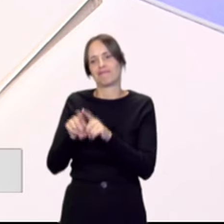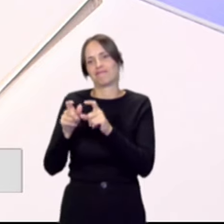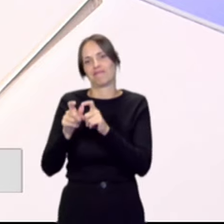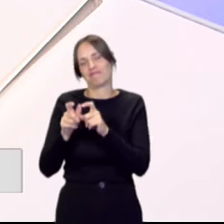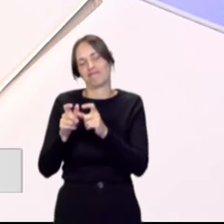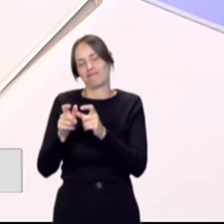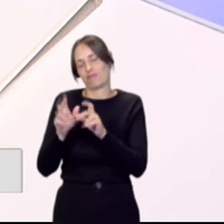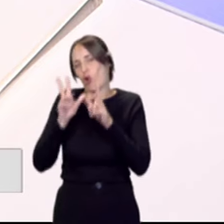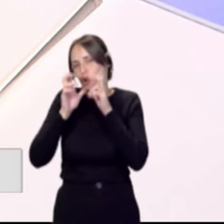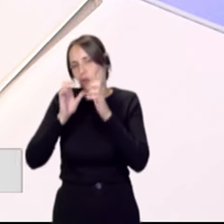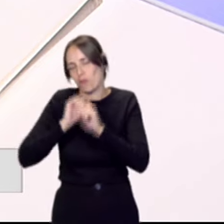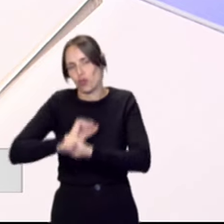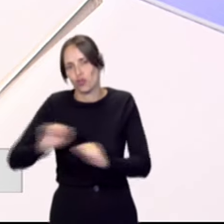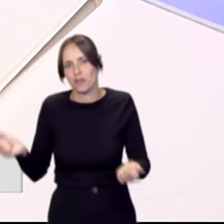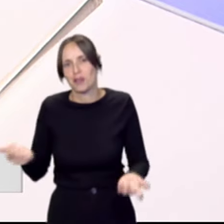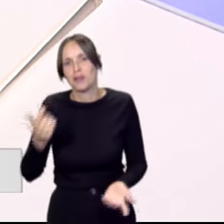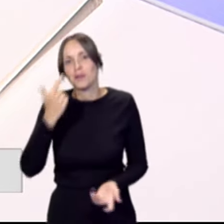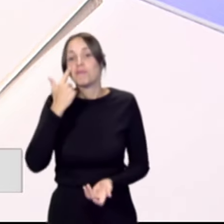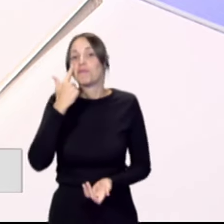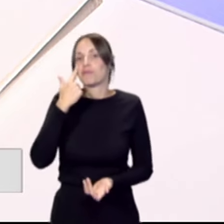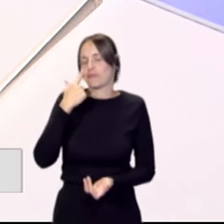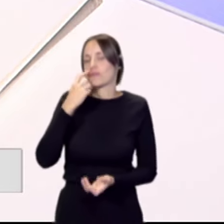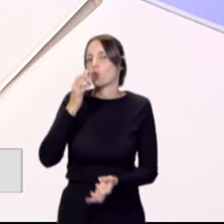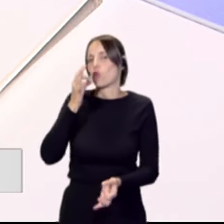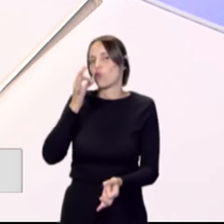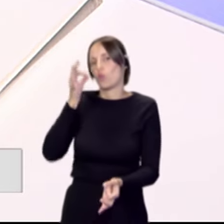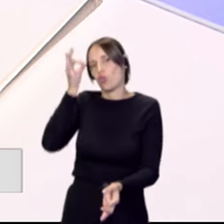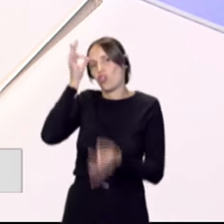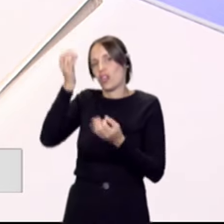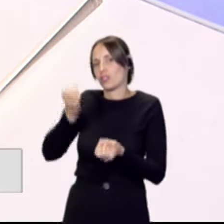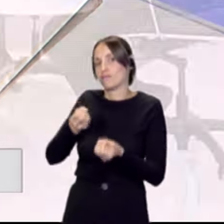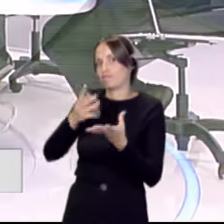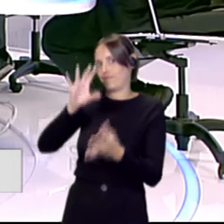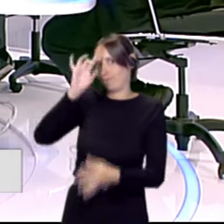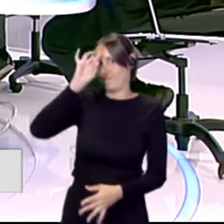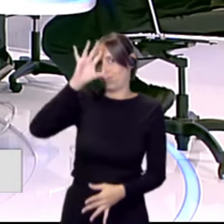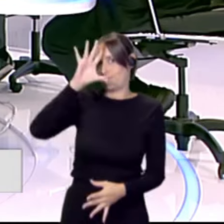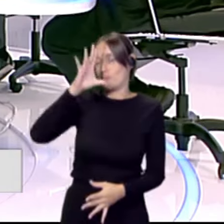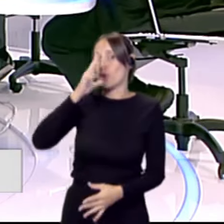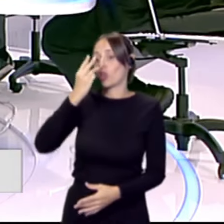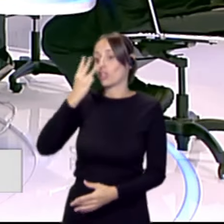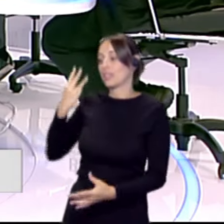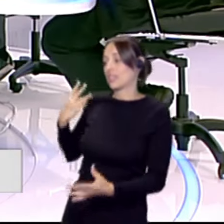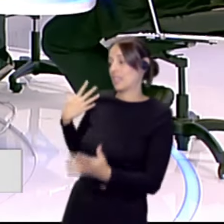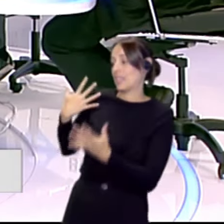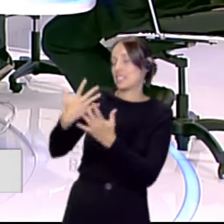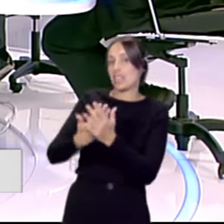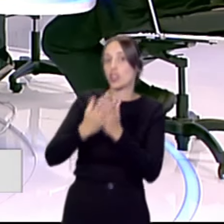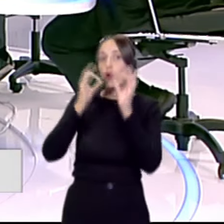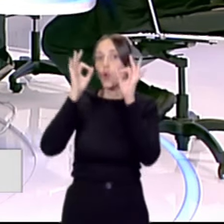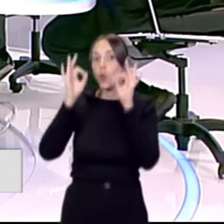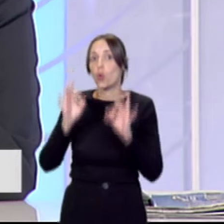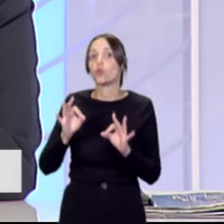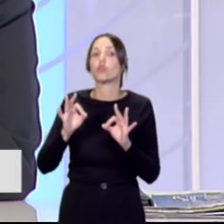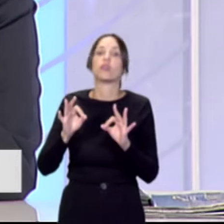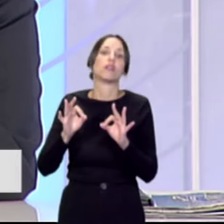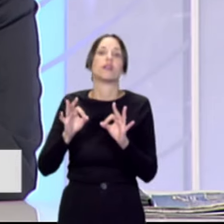asombroso. En los últimos años, en los últimos 3 años, se ha producido un aumento de más del 10% del